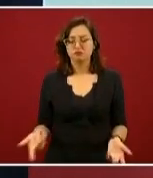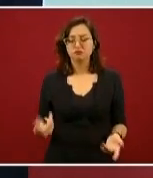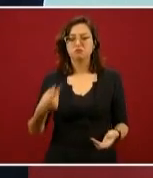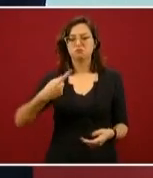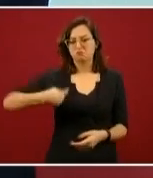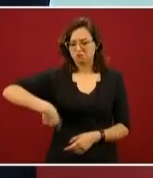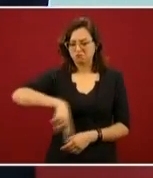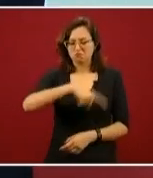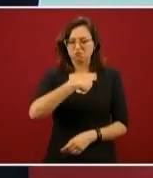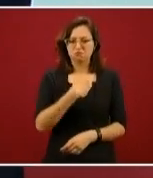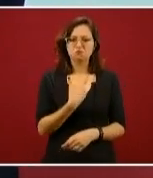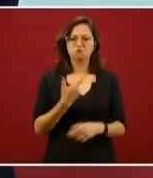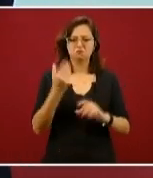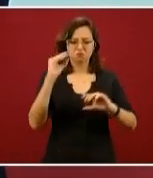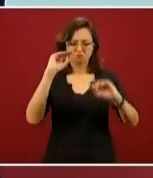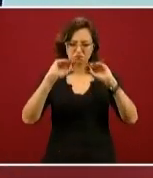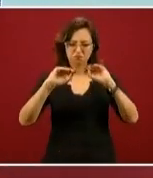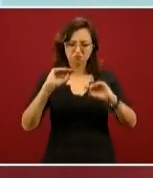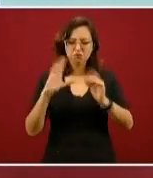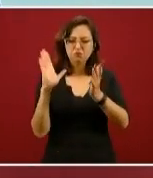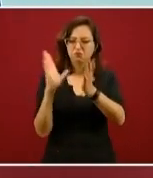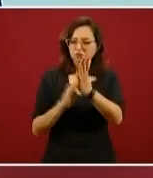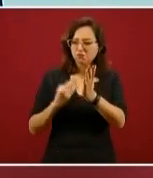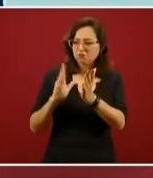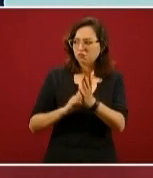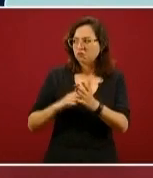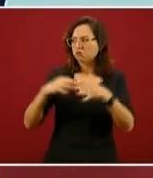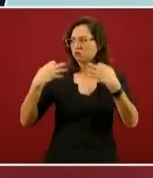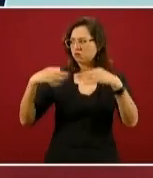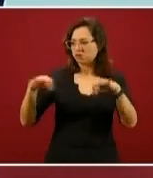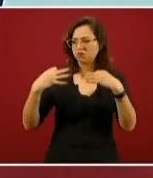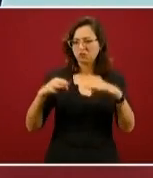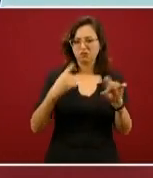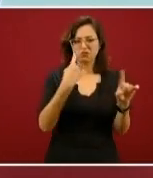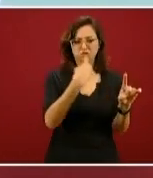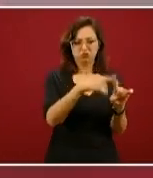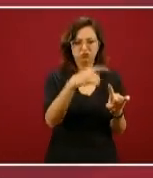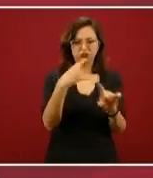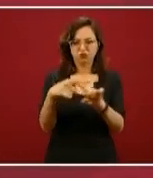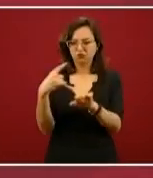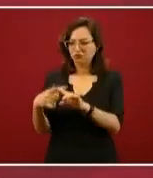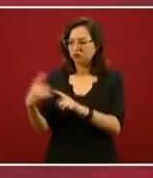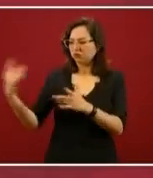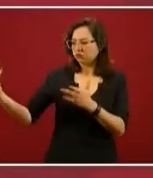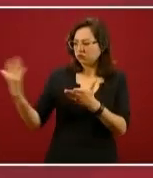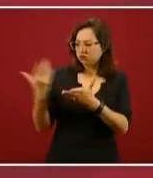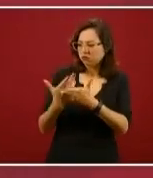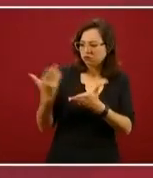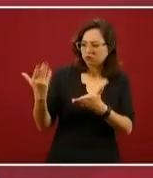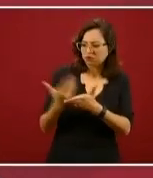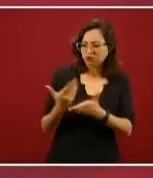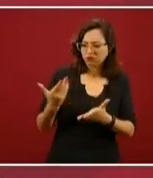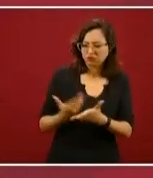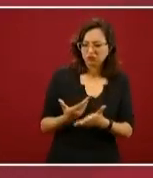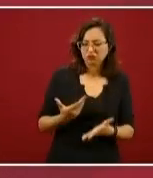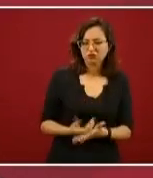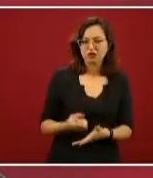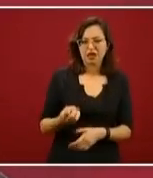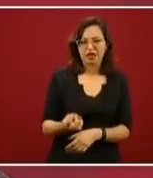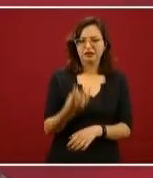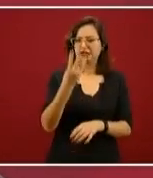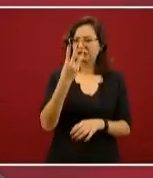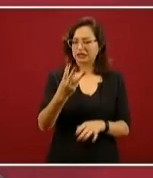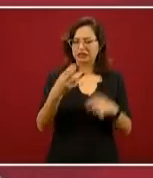un repertorio muy amplio de documentos guía, de lineamientos técnicos que se sintetizan o convergen en tres